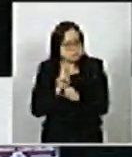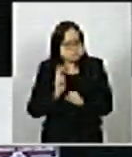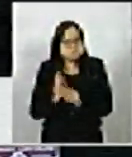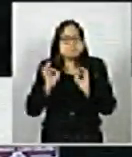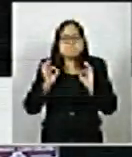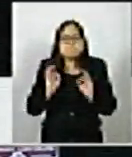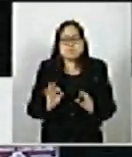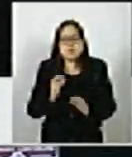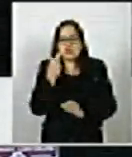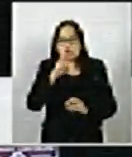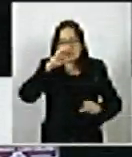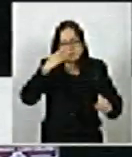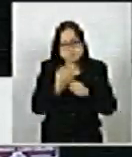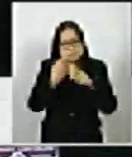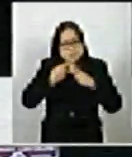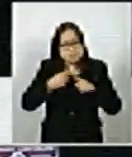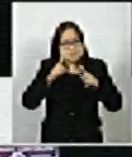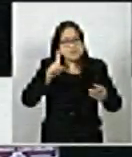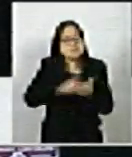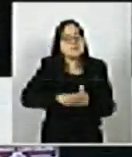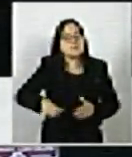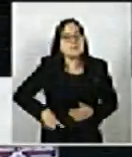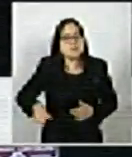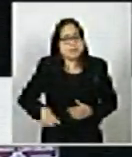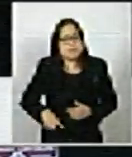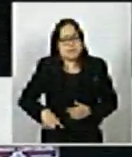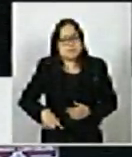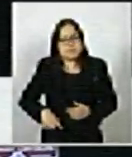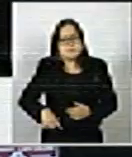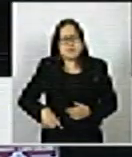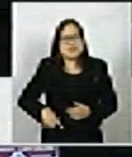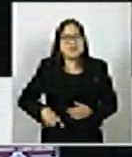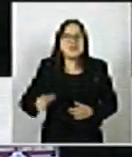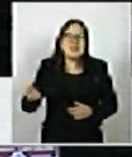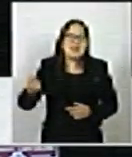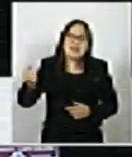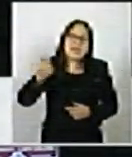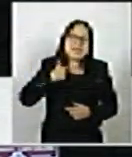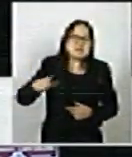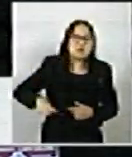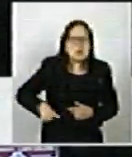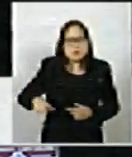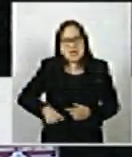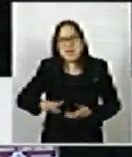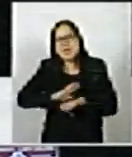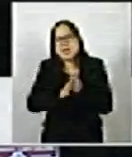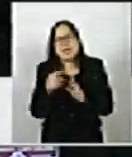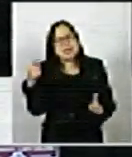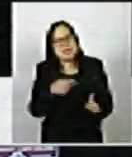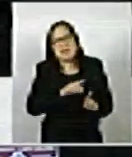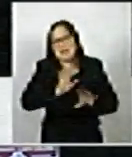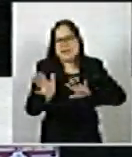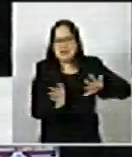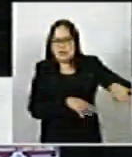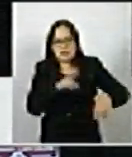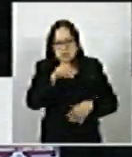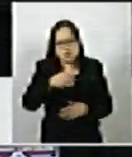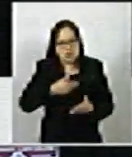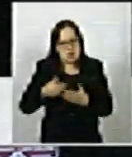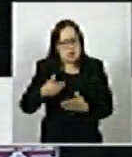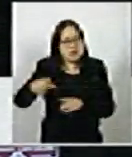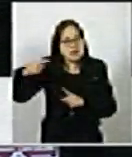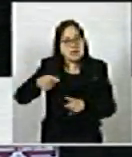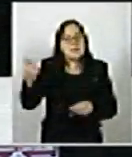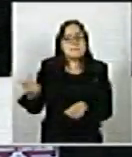funciones distintas de estado habló del neoliberalismo que se convierte una vaguedad pero lo que